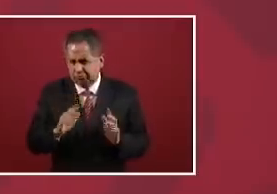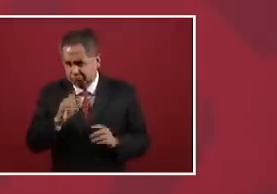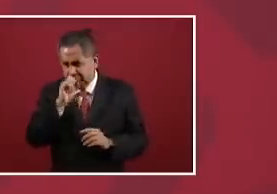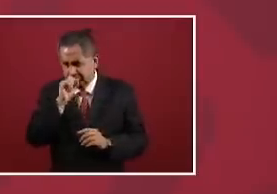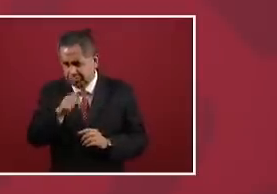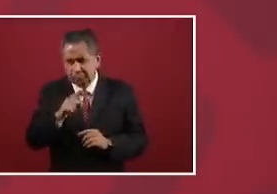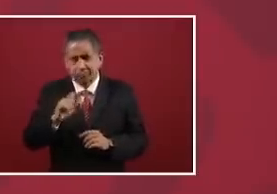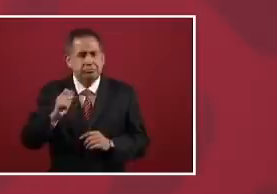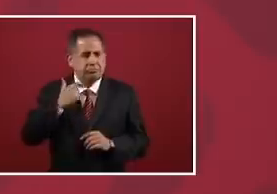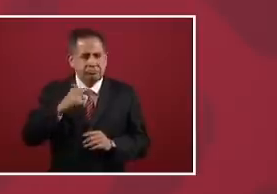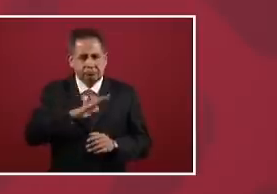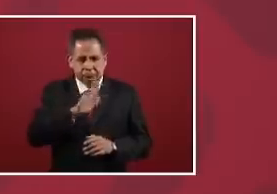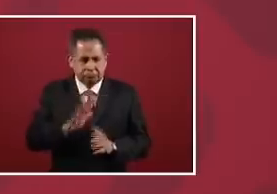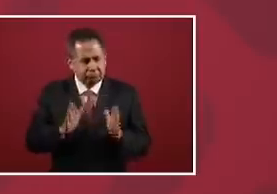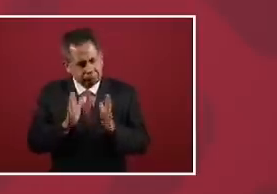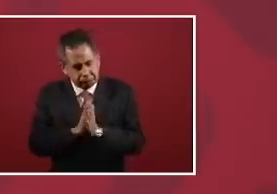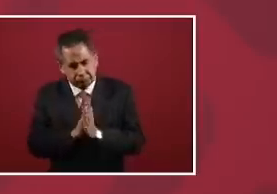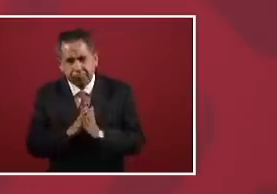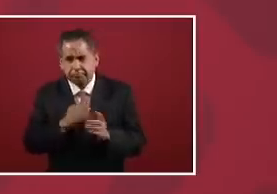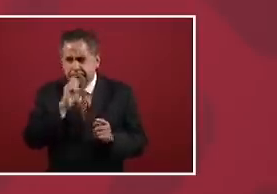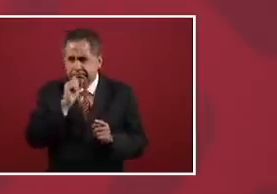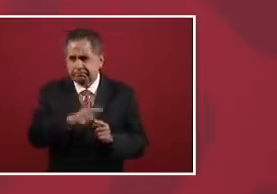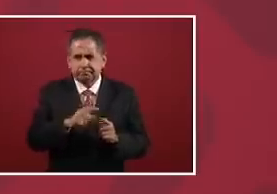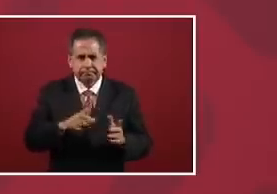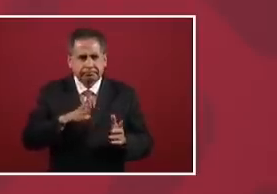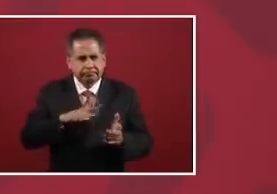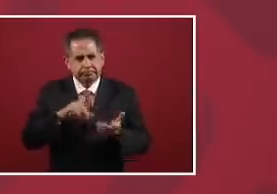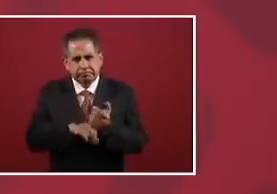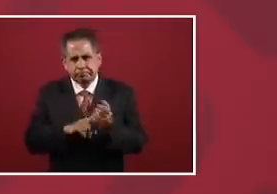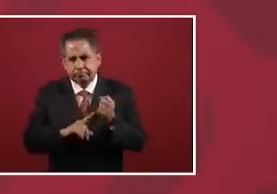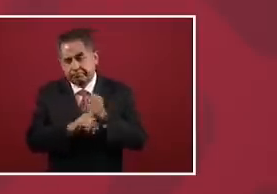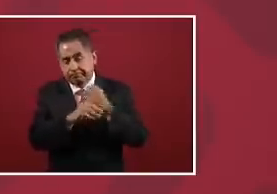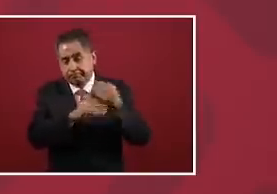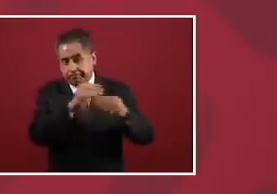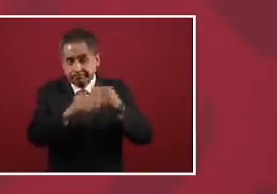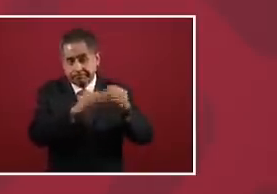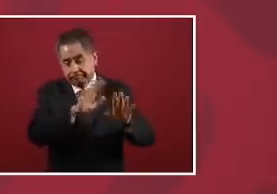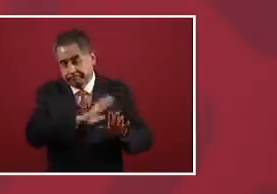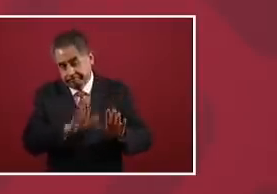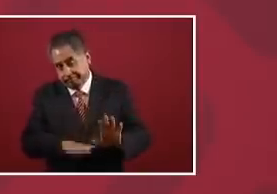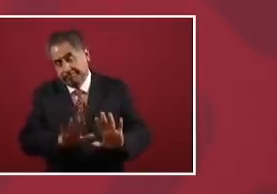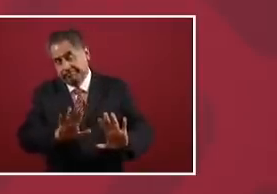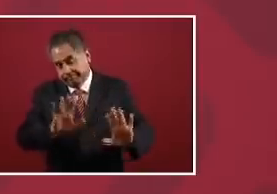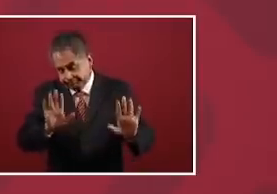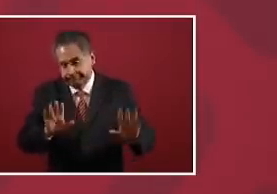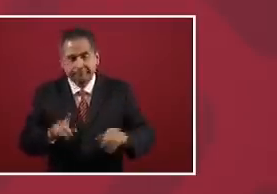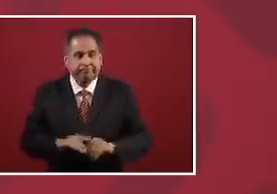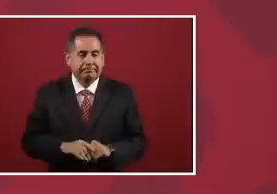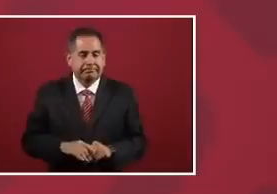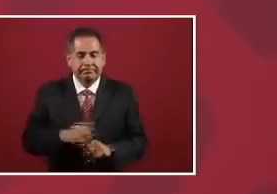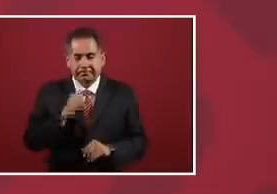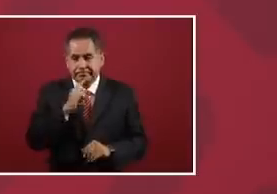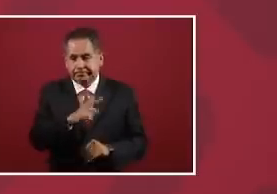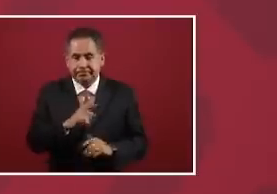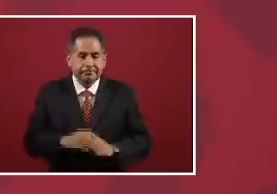el finado Juan Gabriel, aunque también hay polémicas sobre eso,